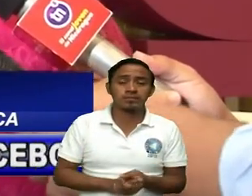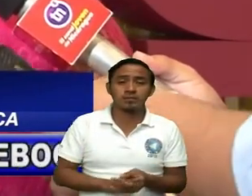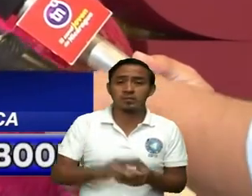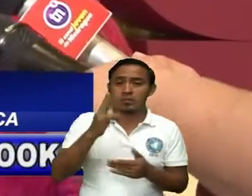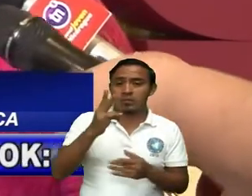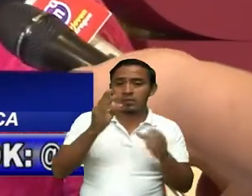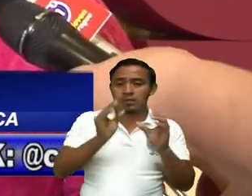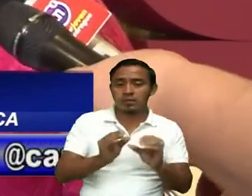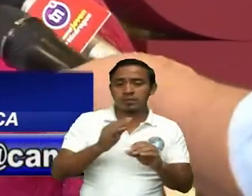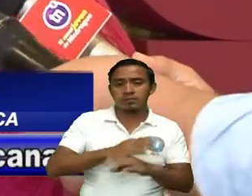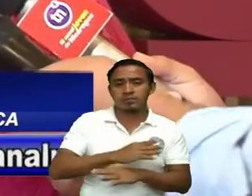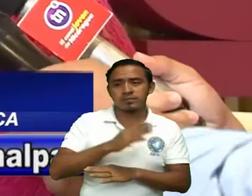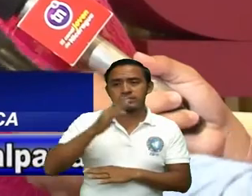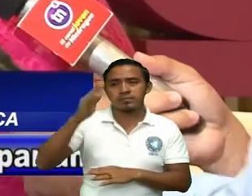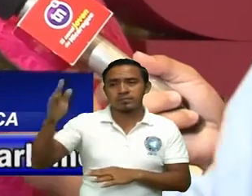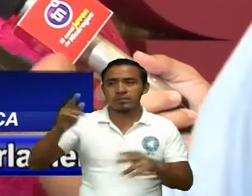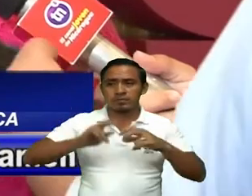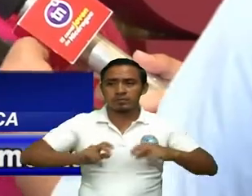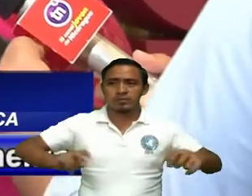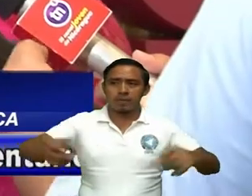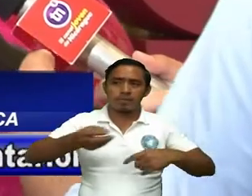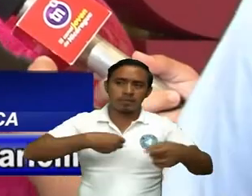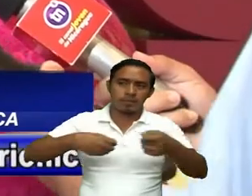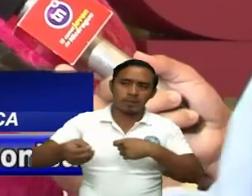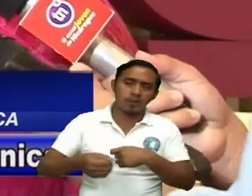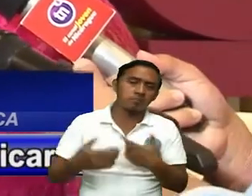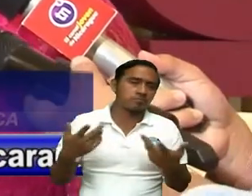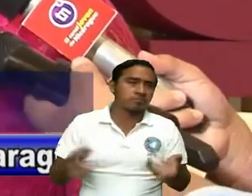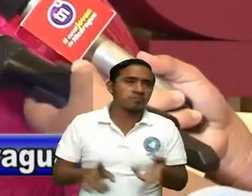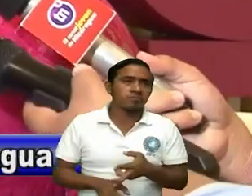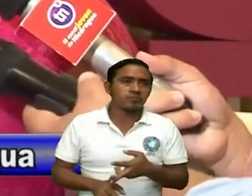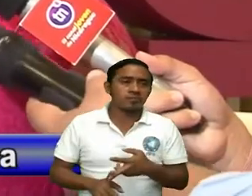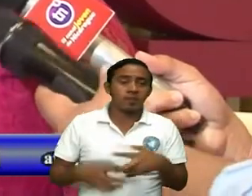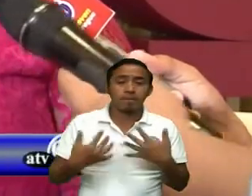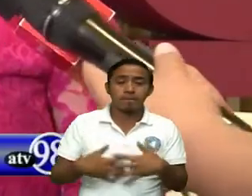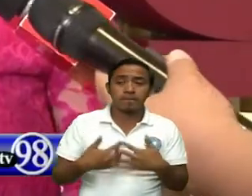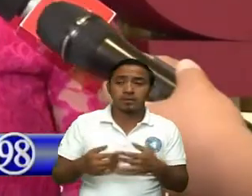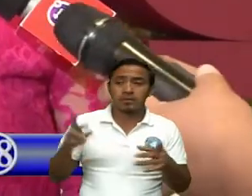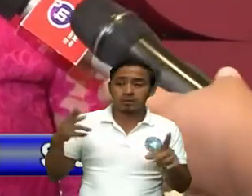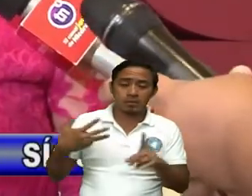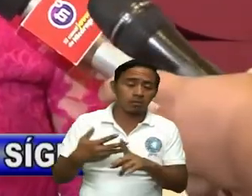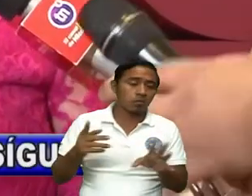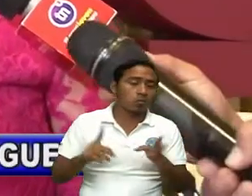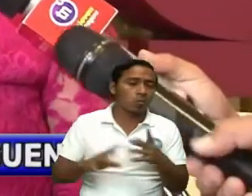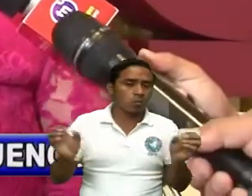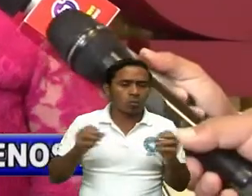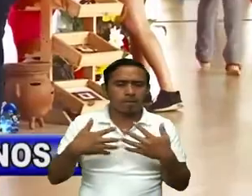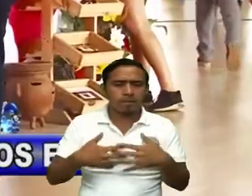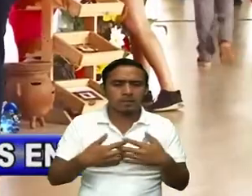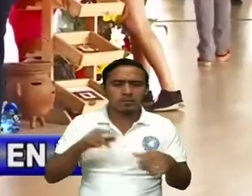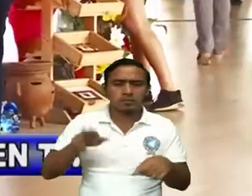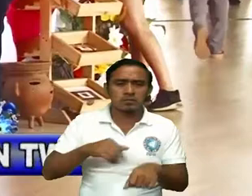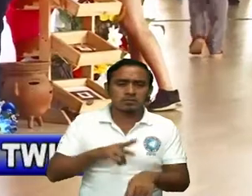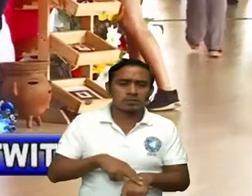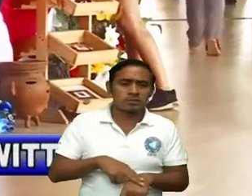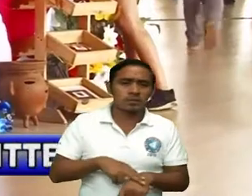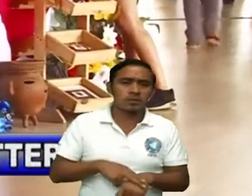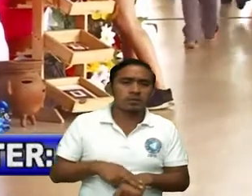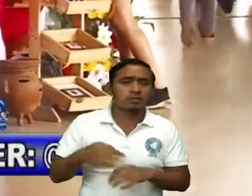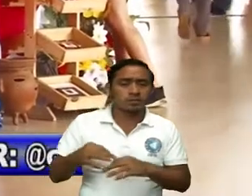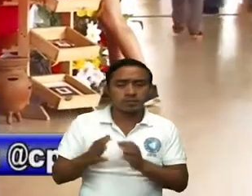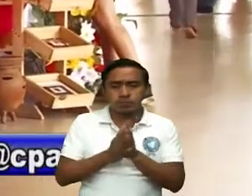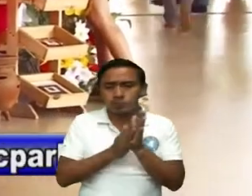2 de la tarde todo lo que es las ruedas de negocio. Vamos a tener con empresas regionales o empresas nacionales, ¿verdad?, que van a